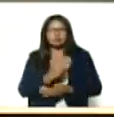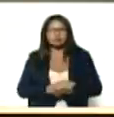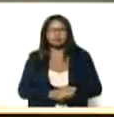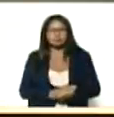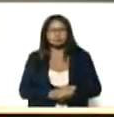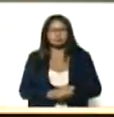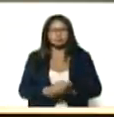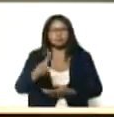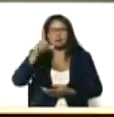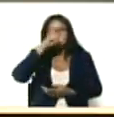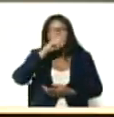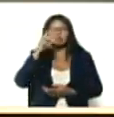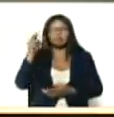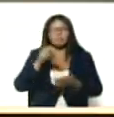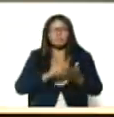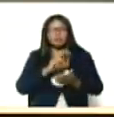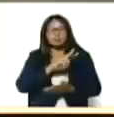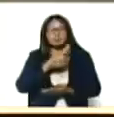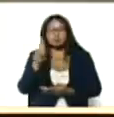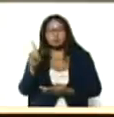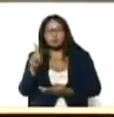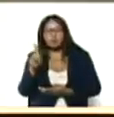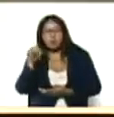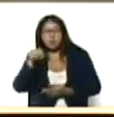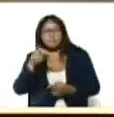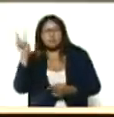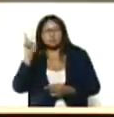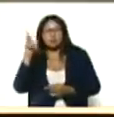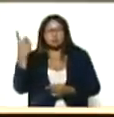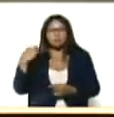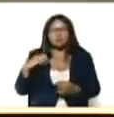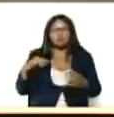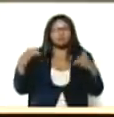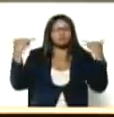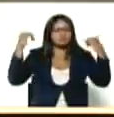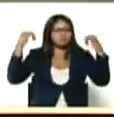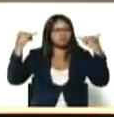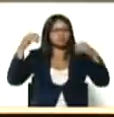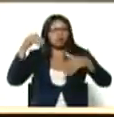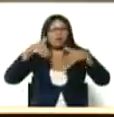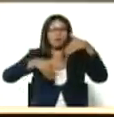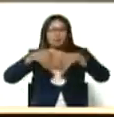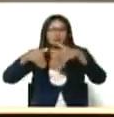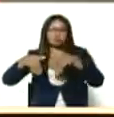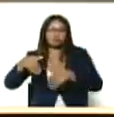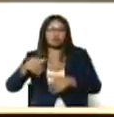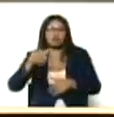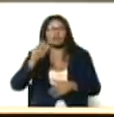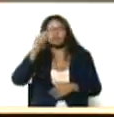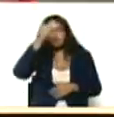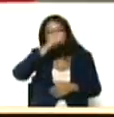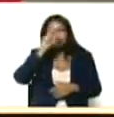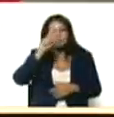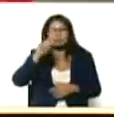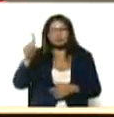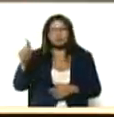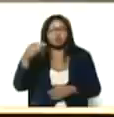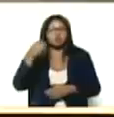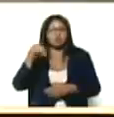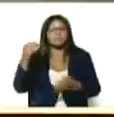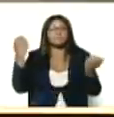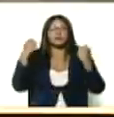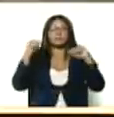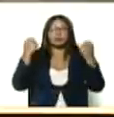del año 2021, que Venezuela va a tener una gran fiesta electoral el domingo 21 de noviembre.